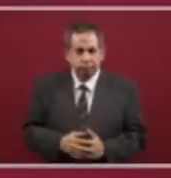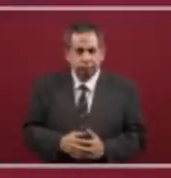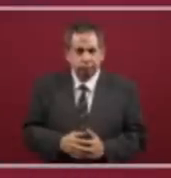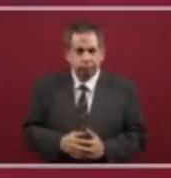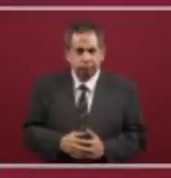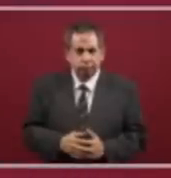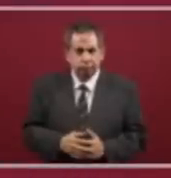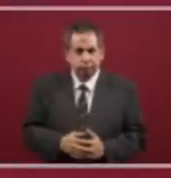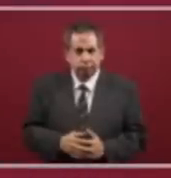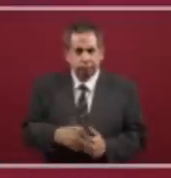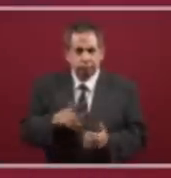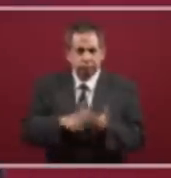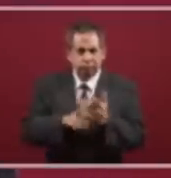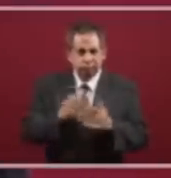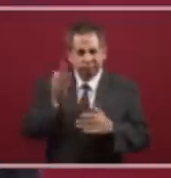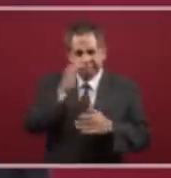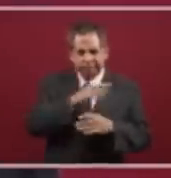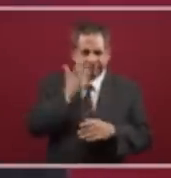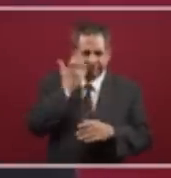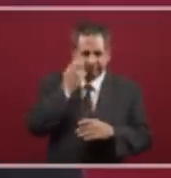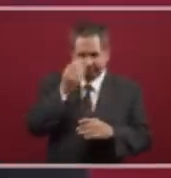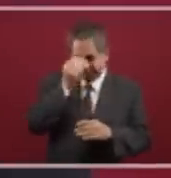de una farsa